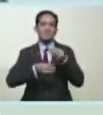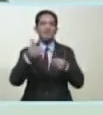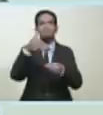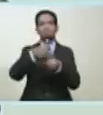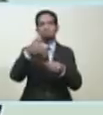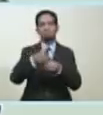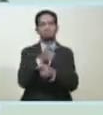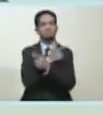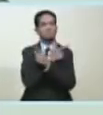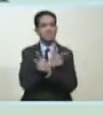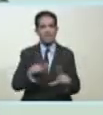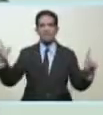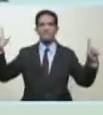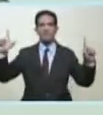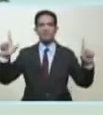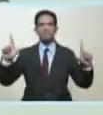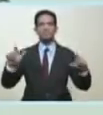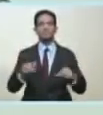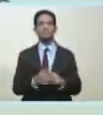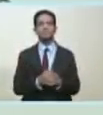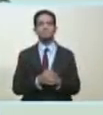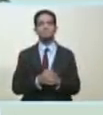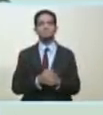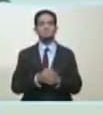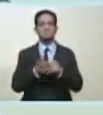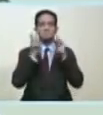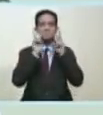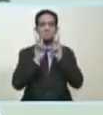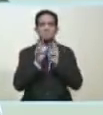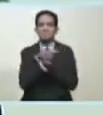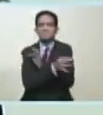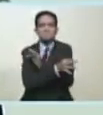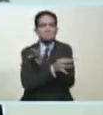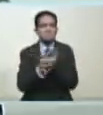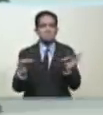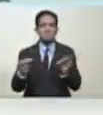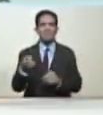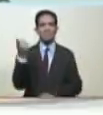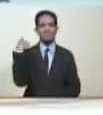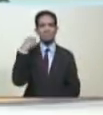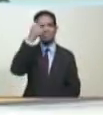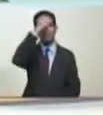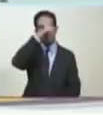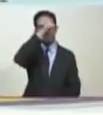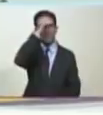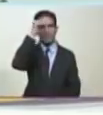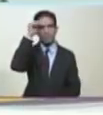libremente, soberanamente, maravillosamente el pasado domingo.